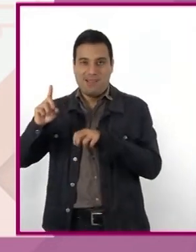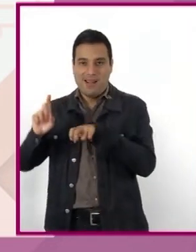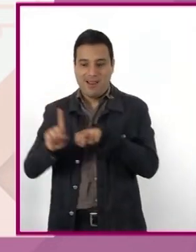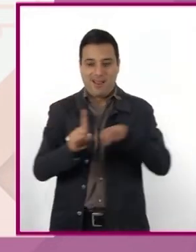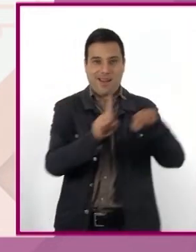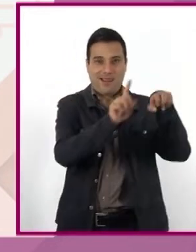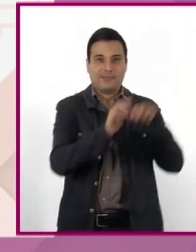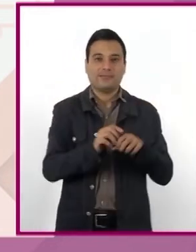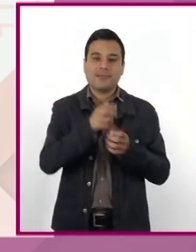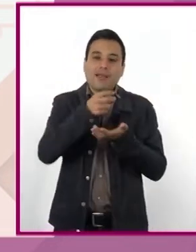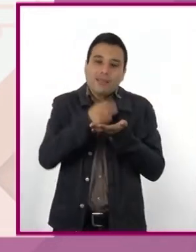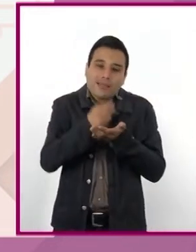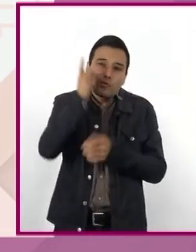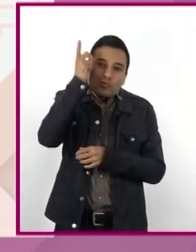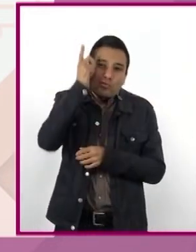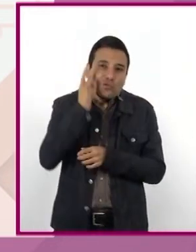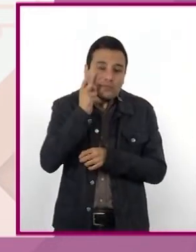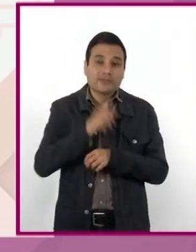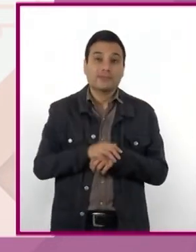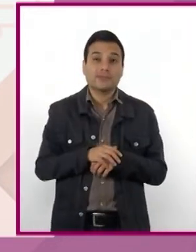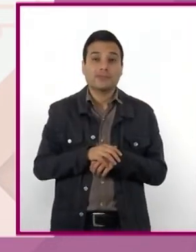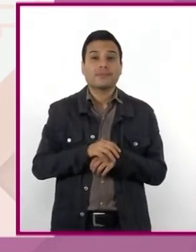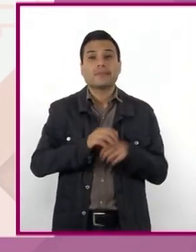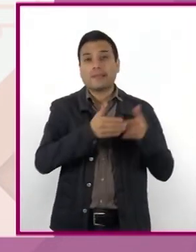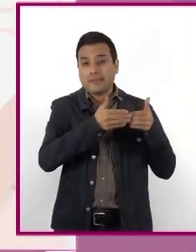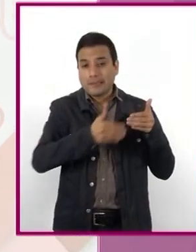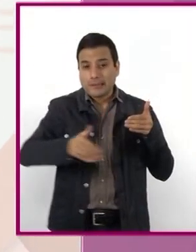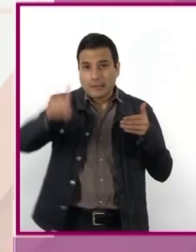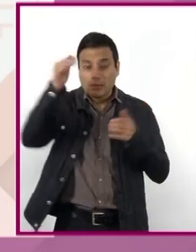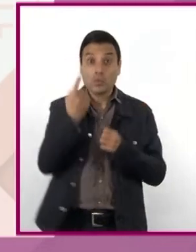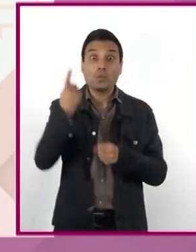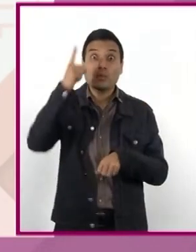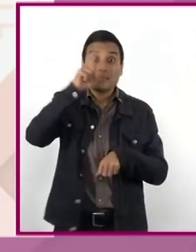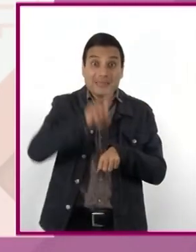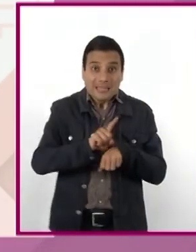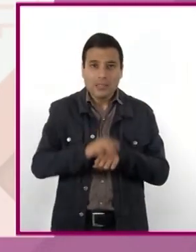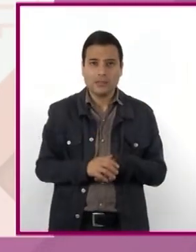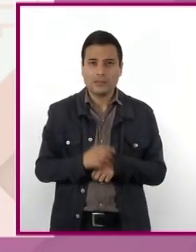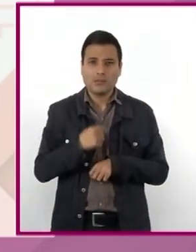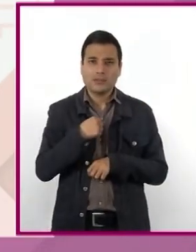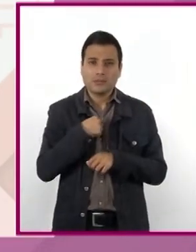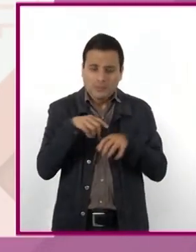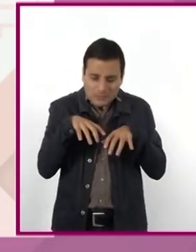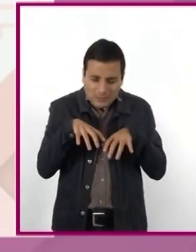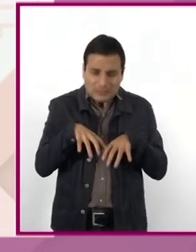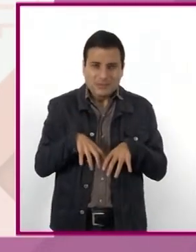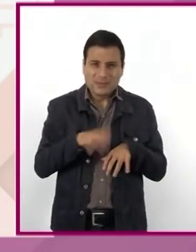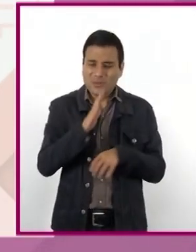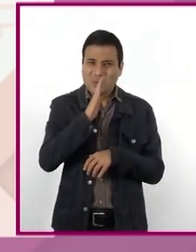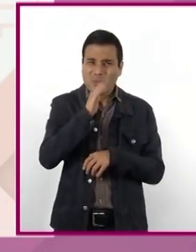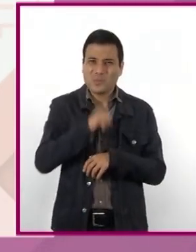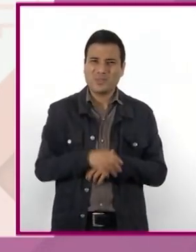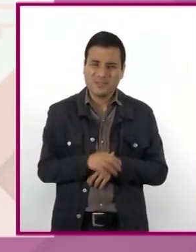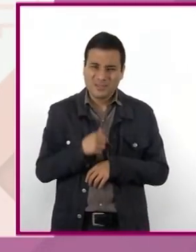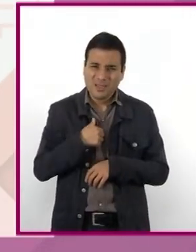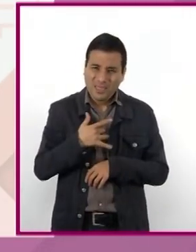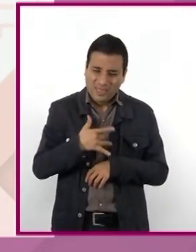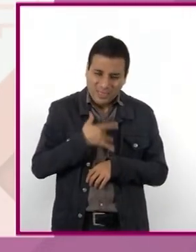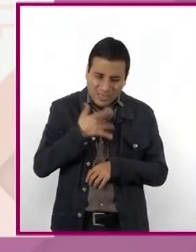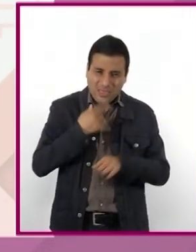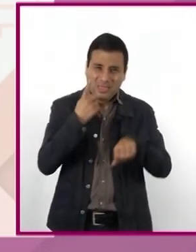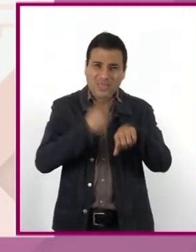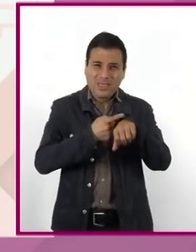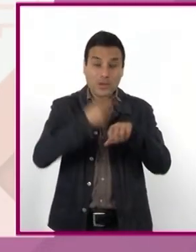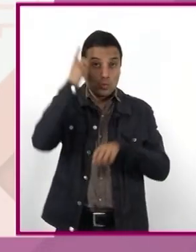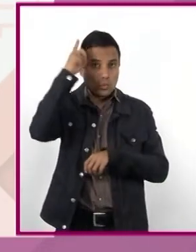vida, hasta el día en el que no se pudo parar. El amo lo llevó para que vieran qué pasaba con él. fue con